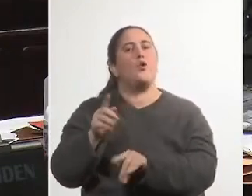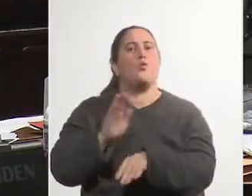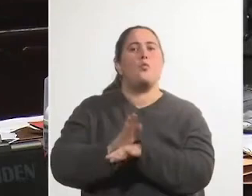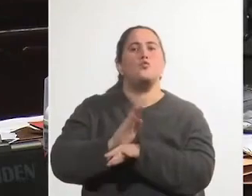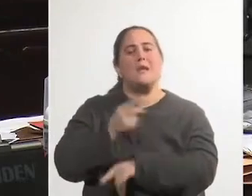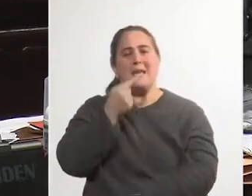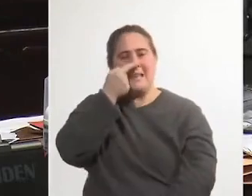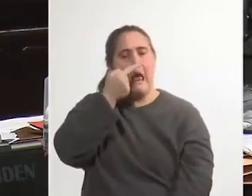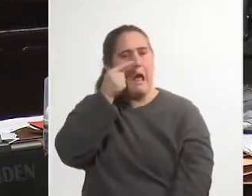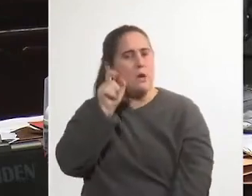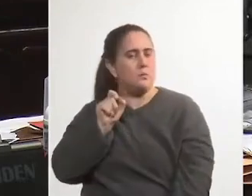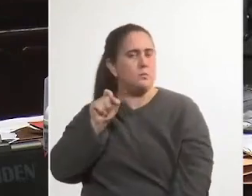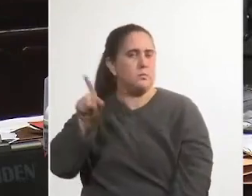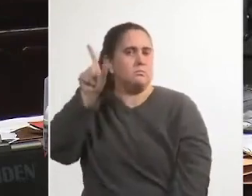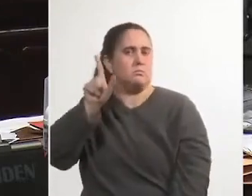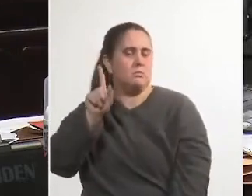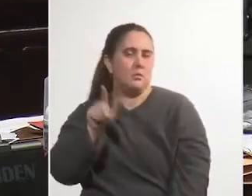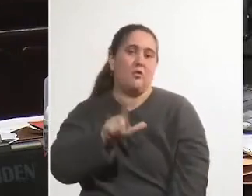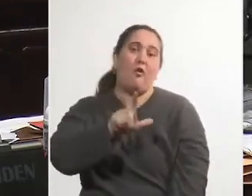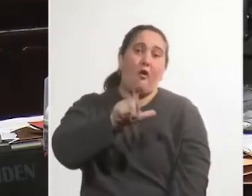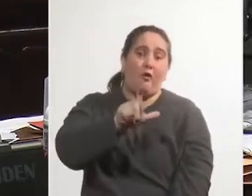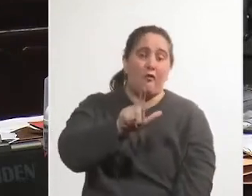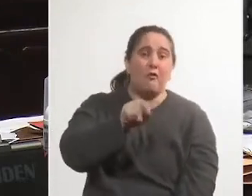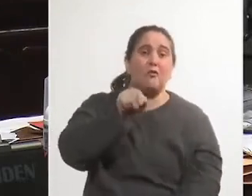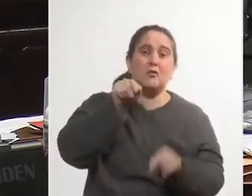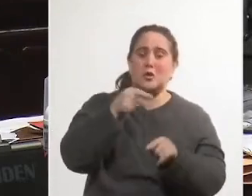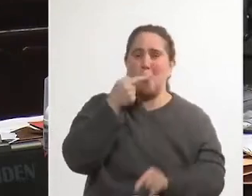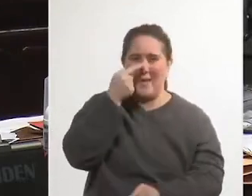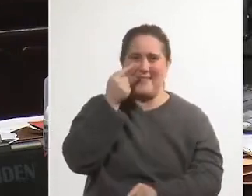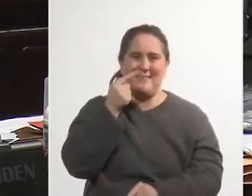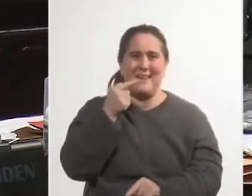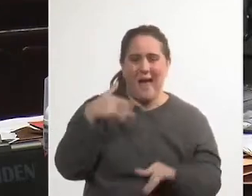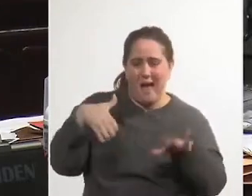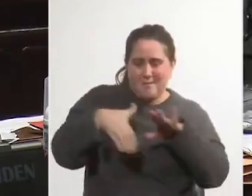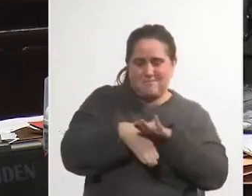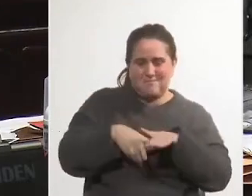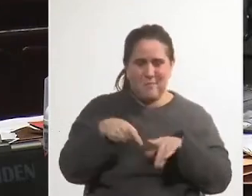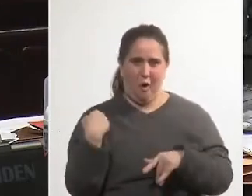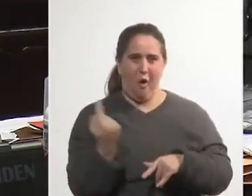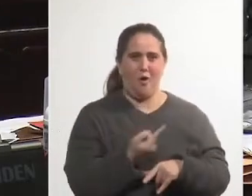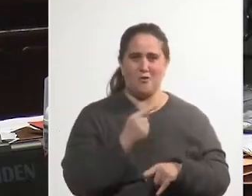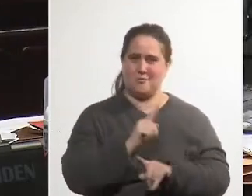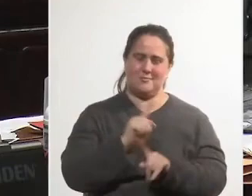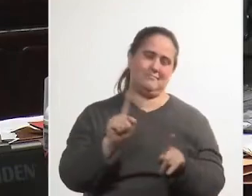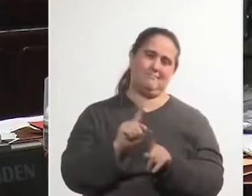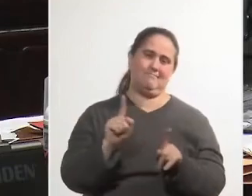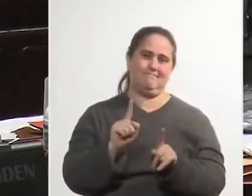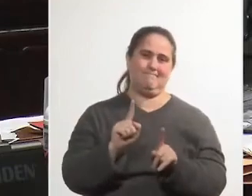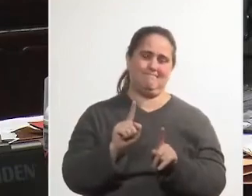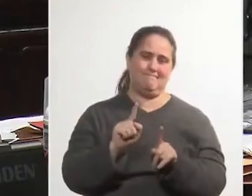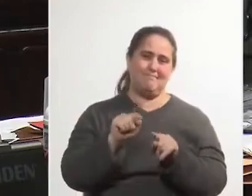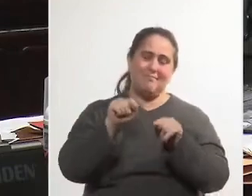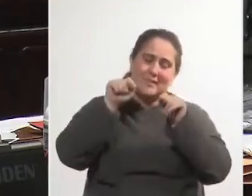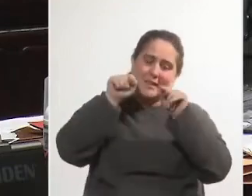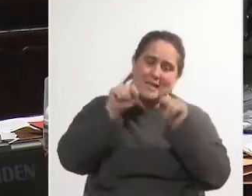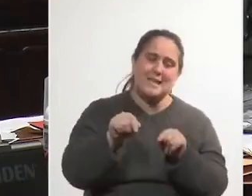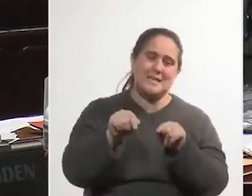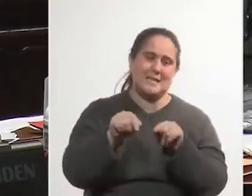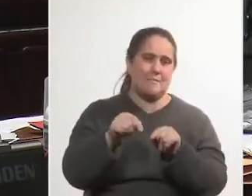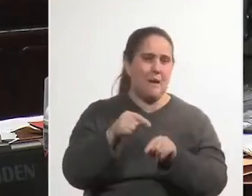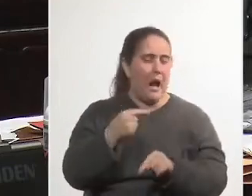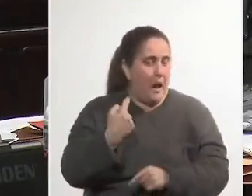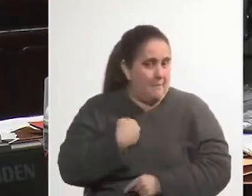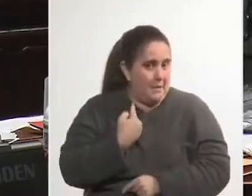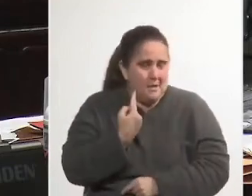de intereses que obviamente no son intereses alineados a los intereses de nuestro país. Esa es